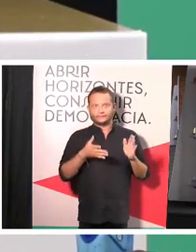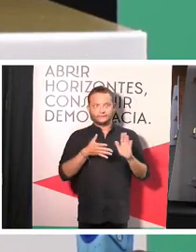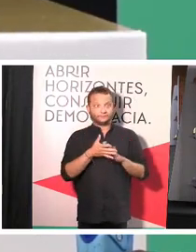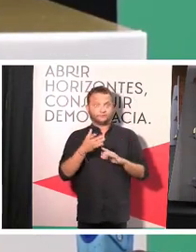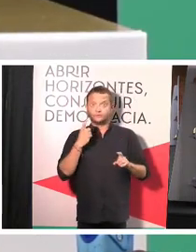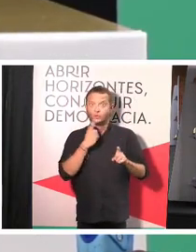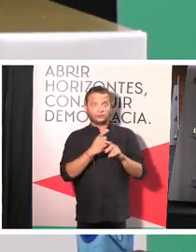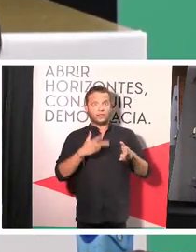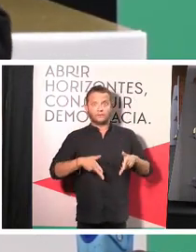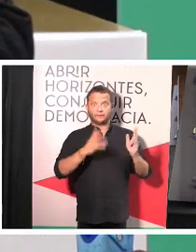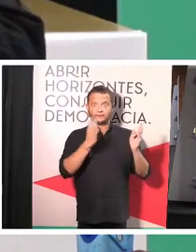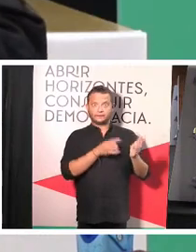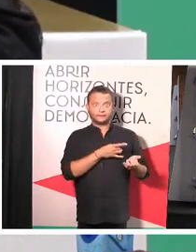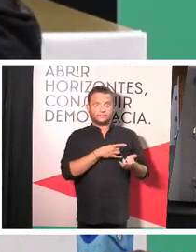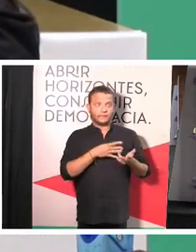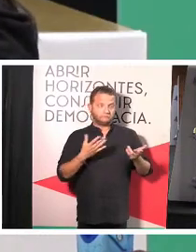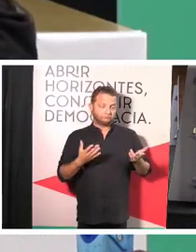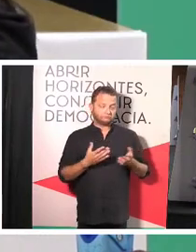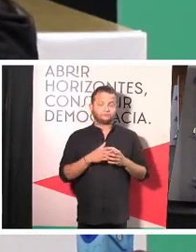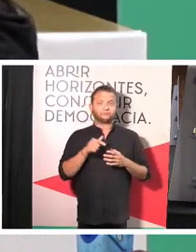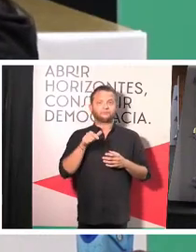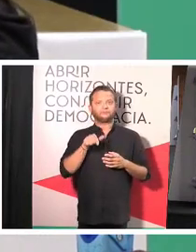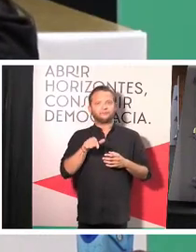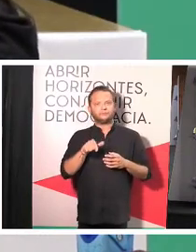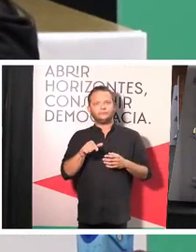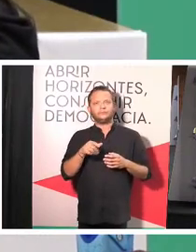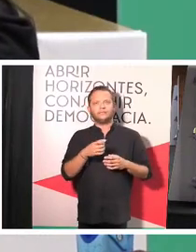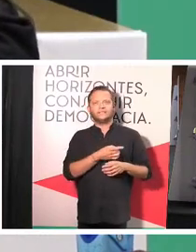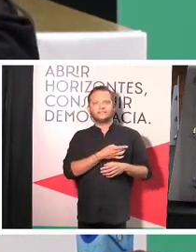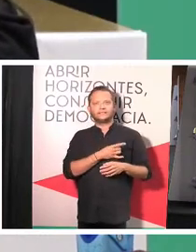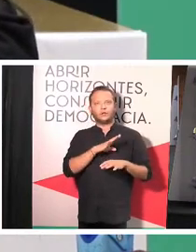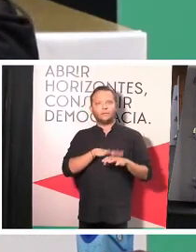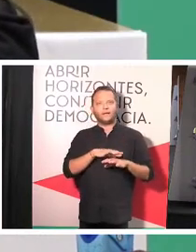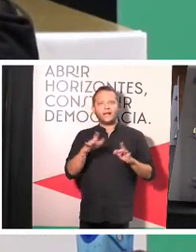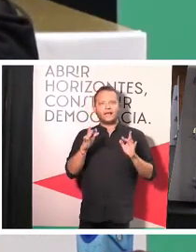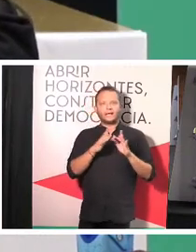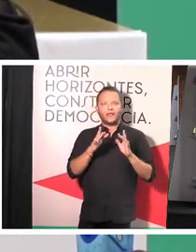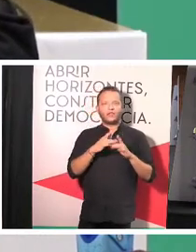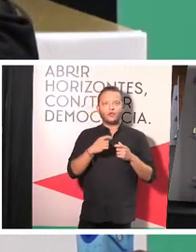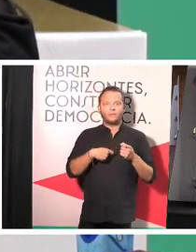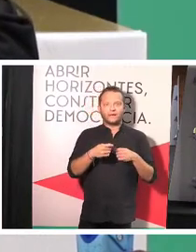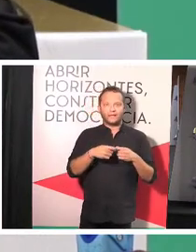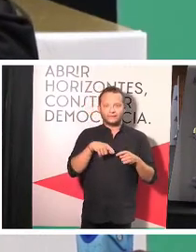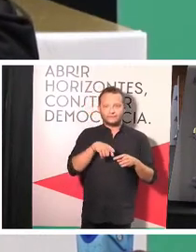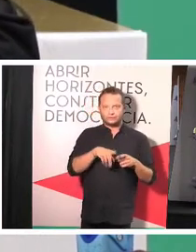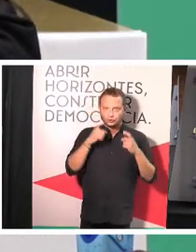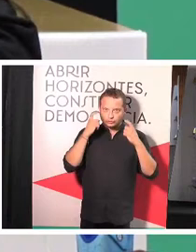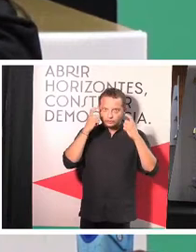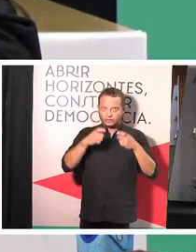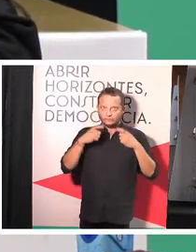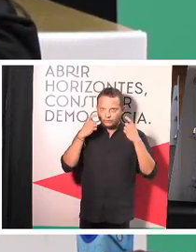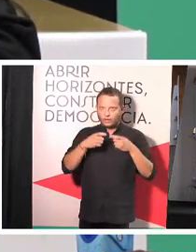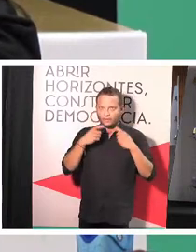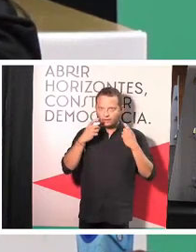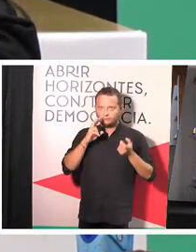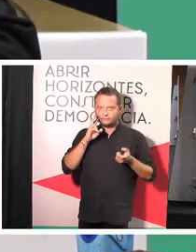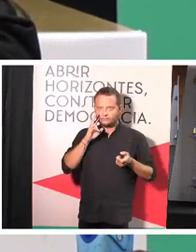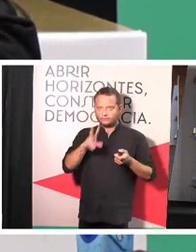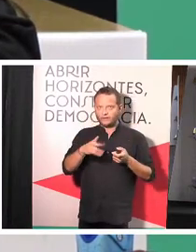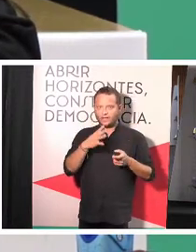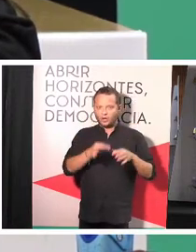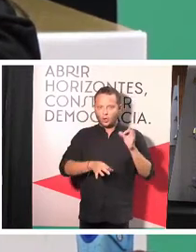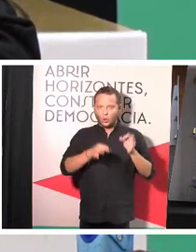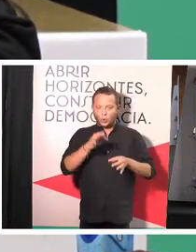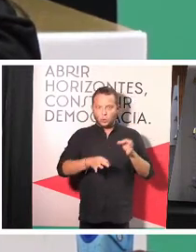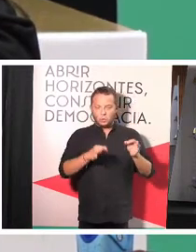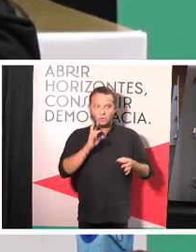total contra la libertad sindical, pero esta especie de sindicato para la relación mercantil es la que se esfuerzan, después de ver que la batalla